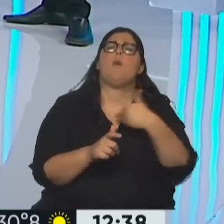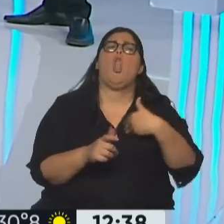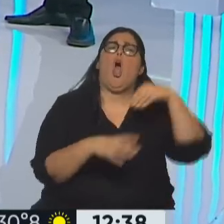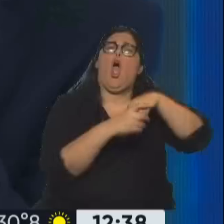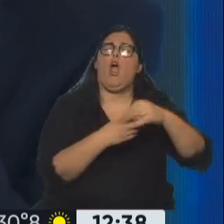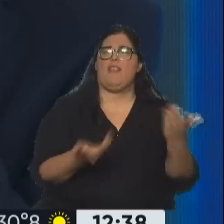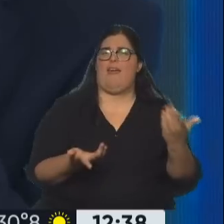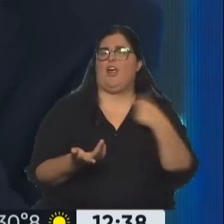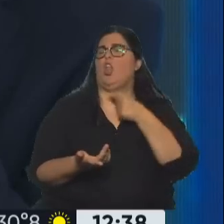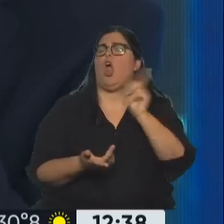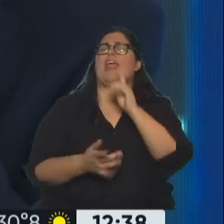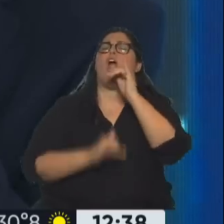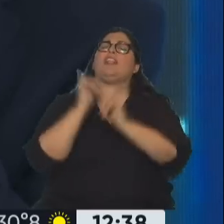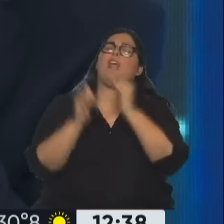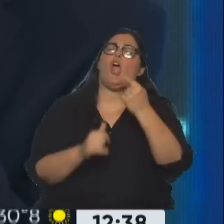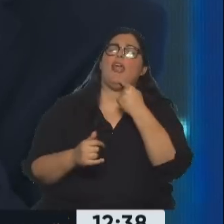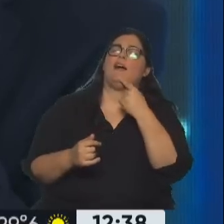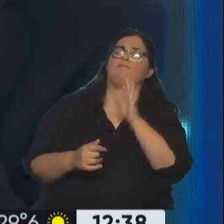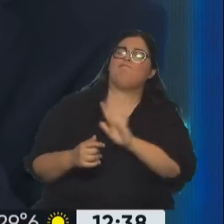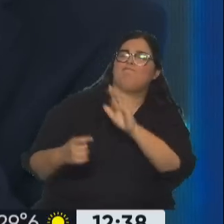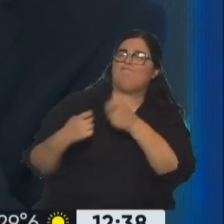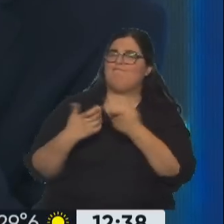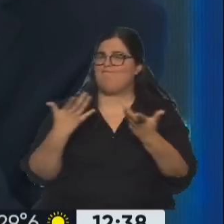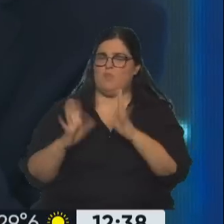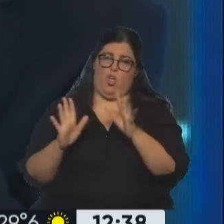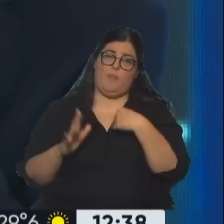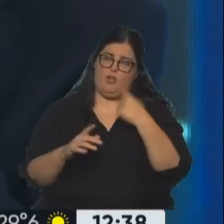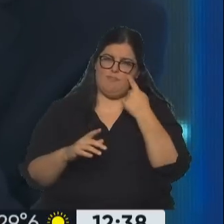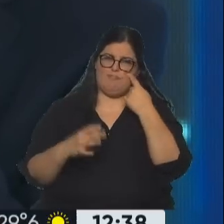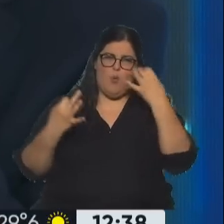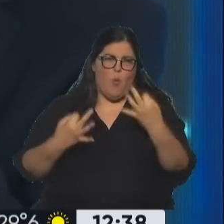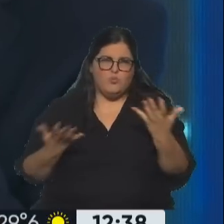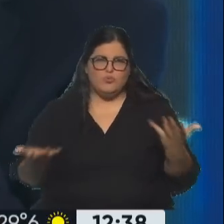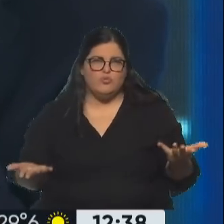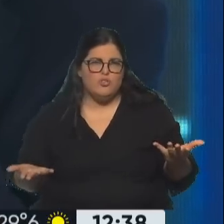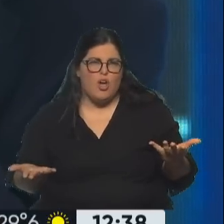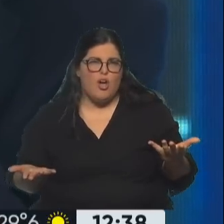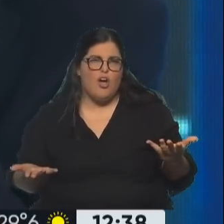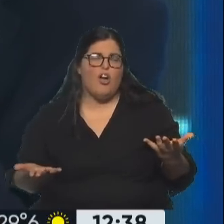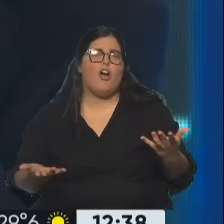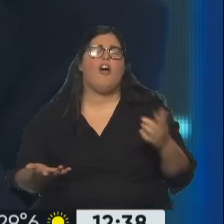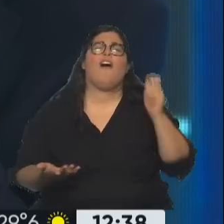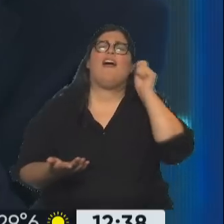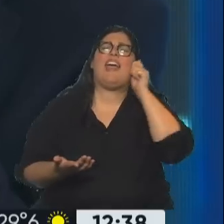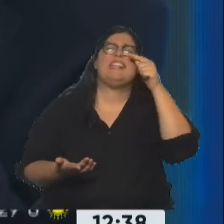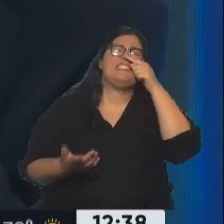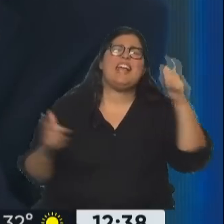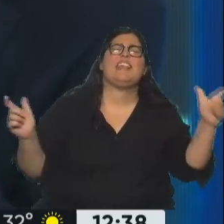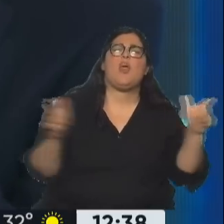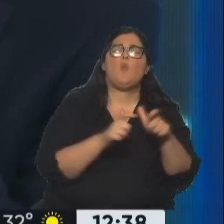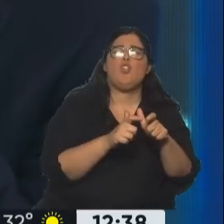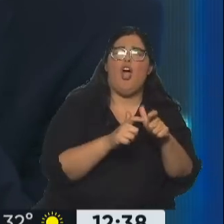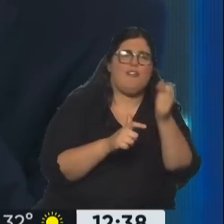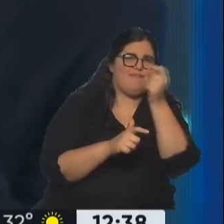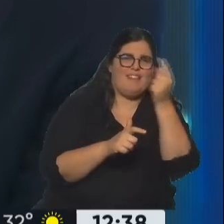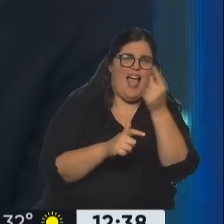teorías conspirativas, pero yo llamo la atención sobre esto. Inmediatamente eso implicó la convocatoria del G7 y de los miembros de la OTAN